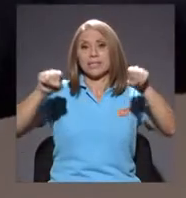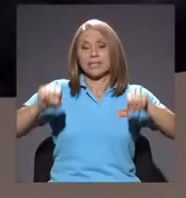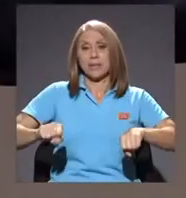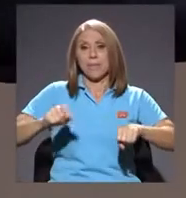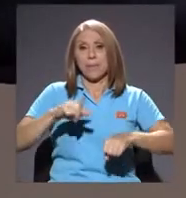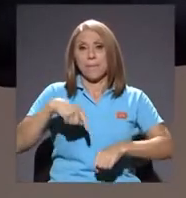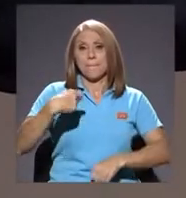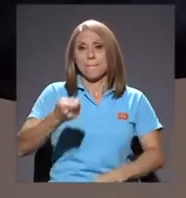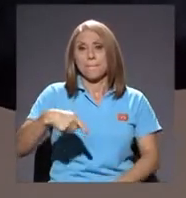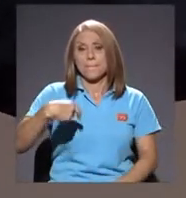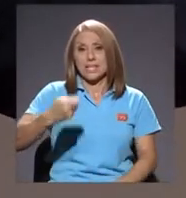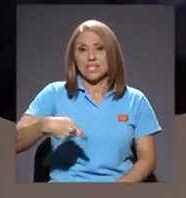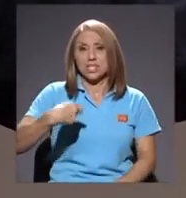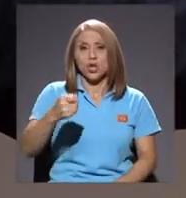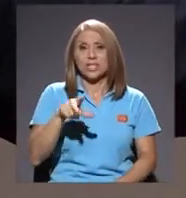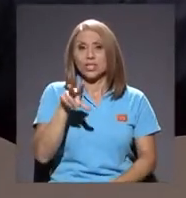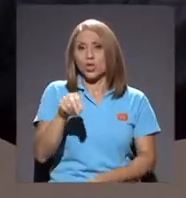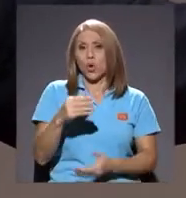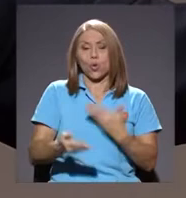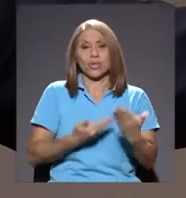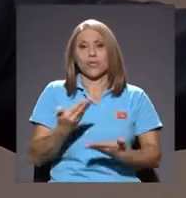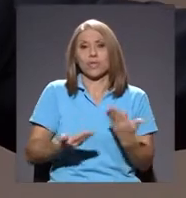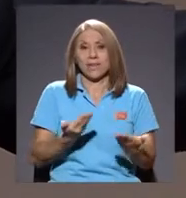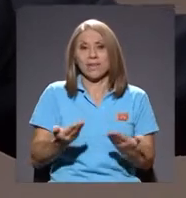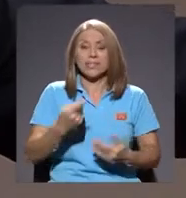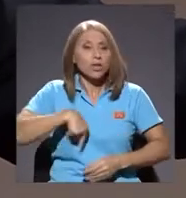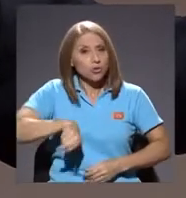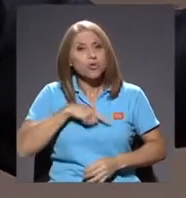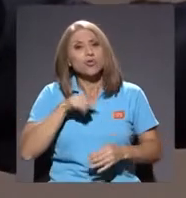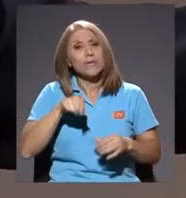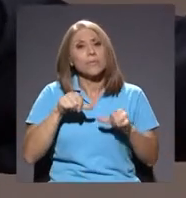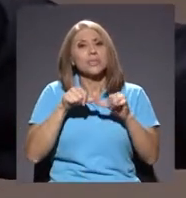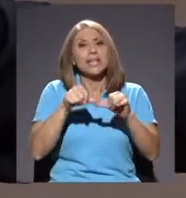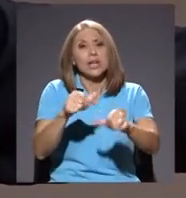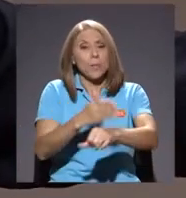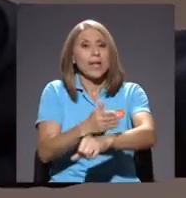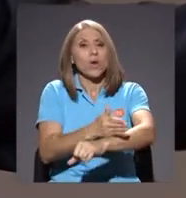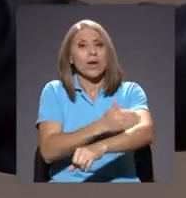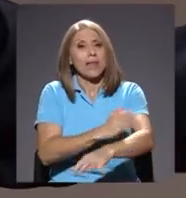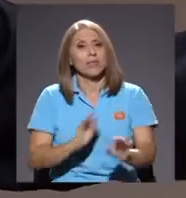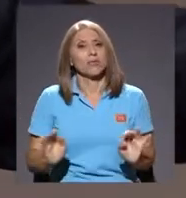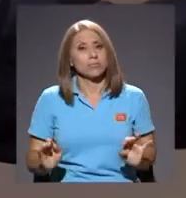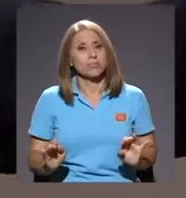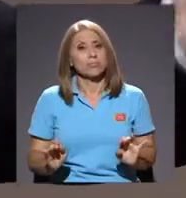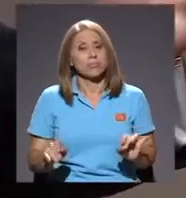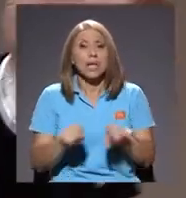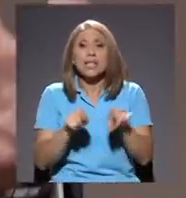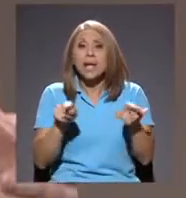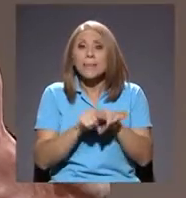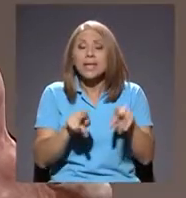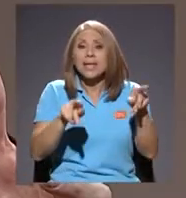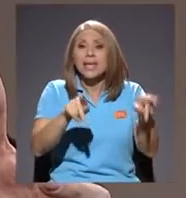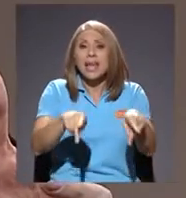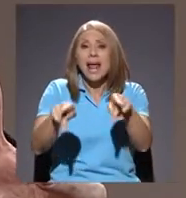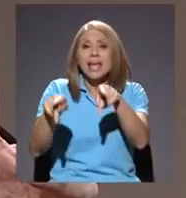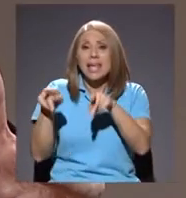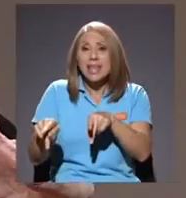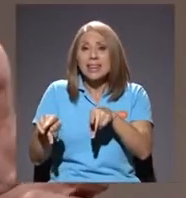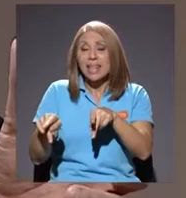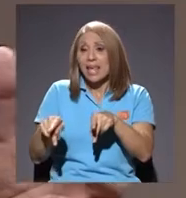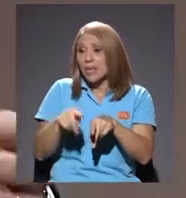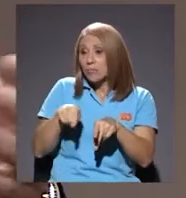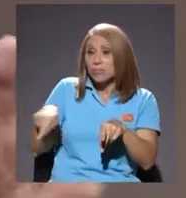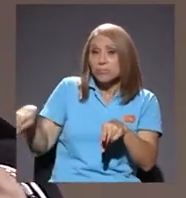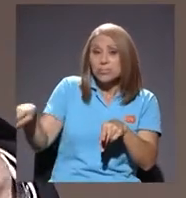esa cosa general que debemos seguirlo mejorando y debemos seguir buscando también que la gente se incorpore a invalidez de muerte